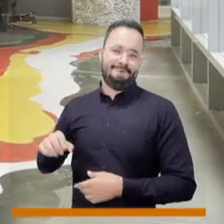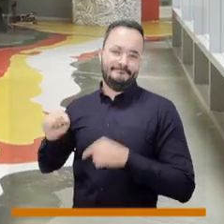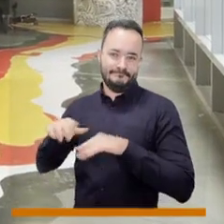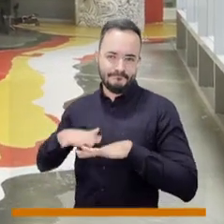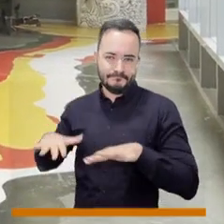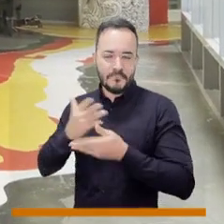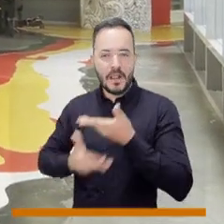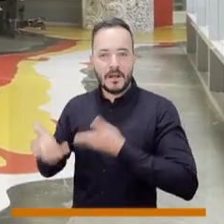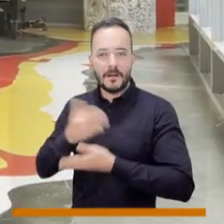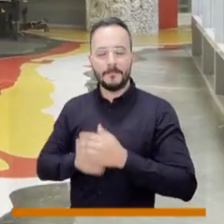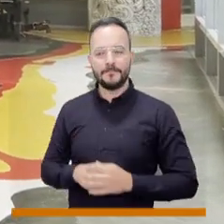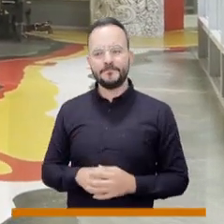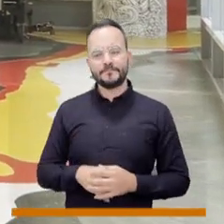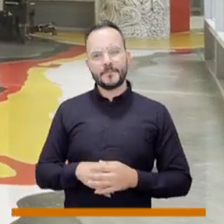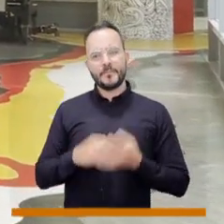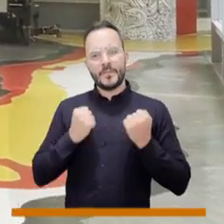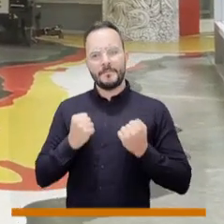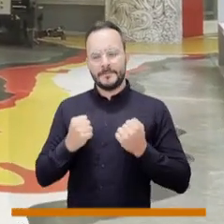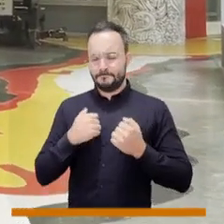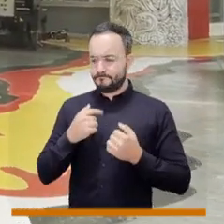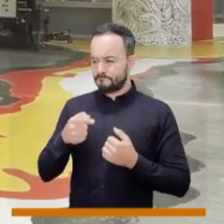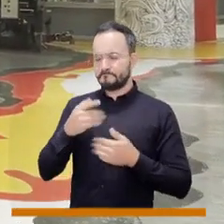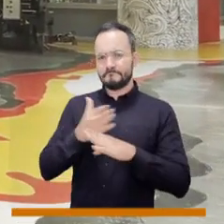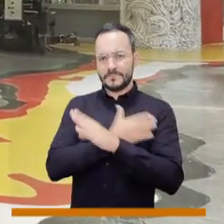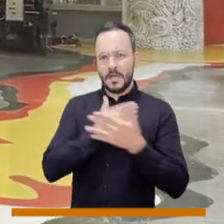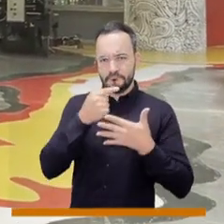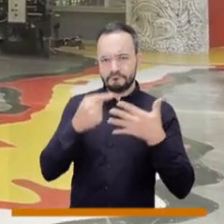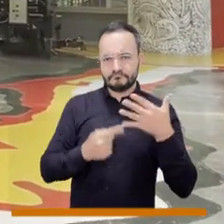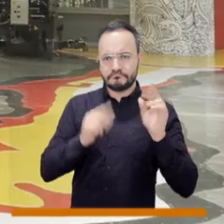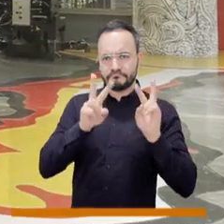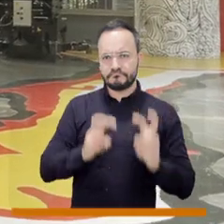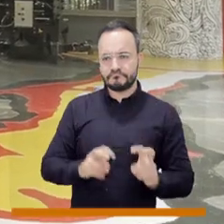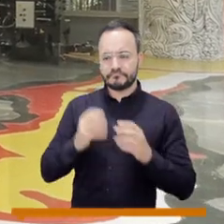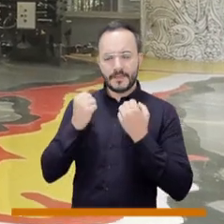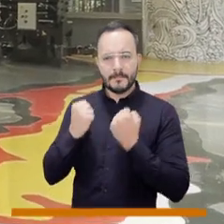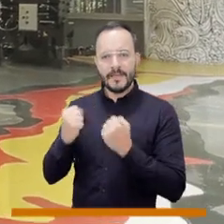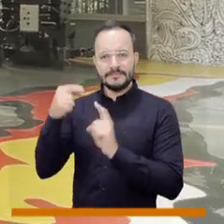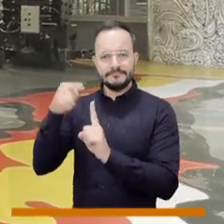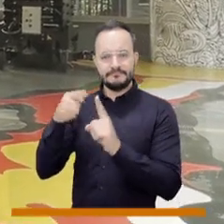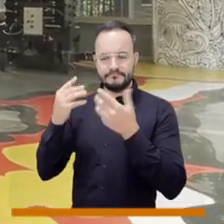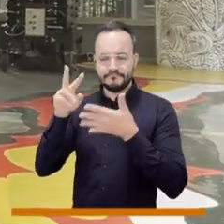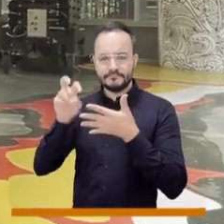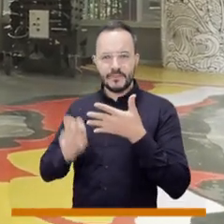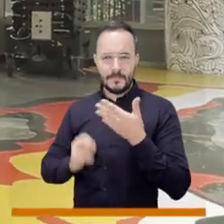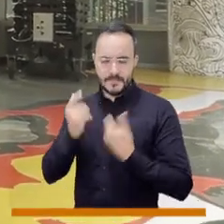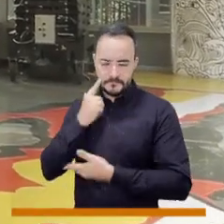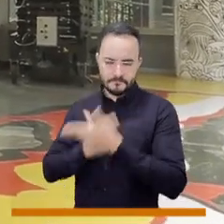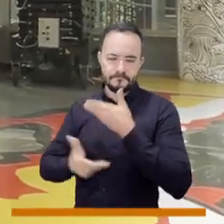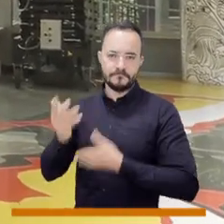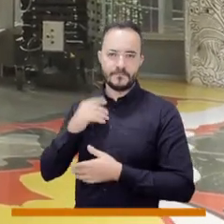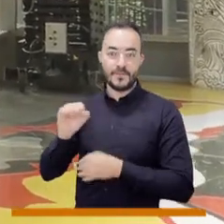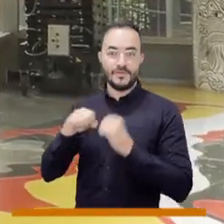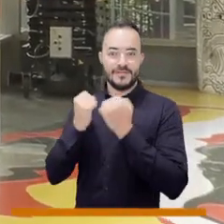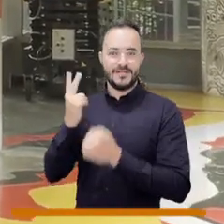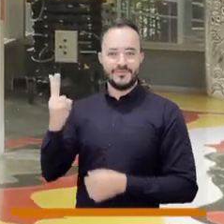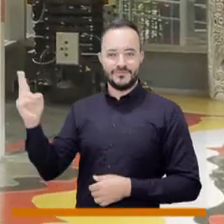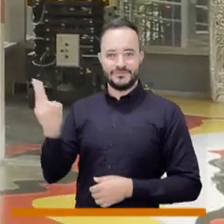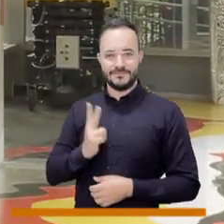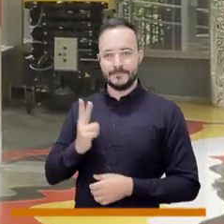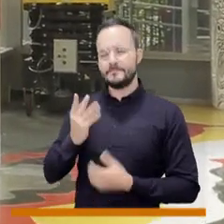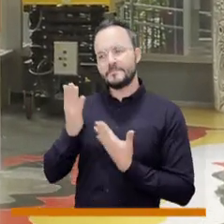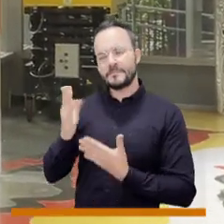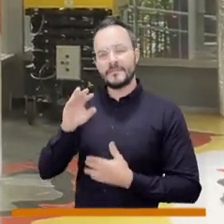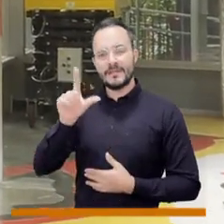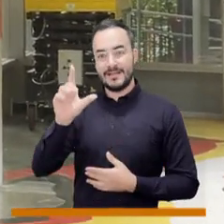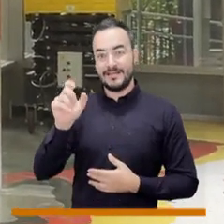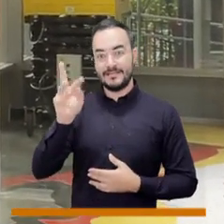Márquez, y hablemos de temas puntuales con nuestros invitados, los concejales anfitriones del día de hoy, y empecemos con la